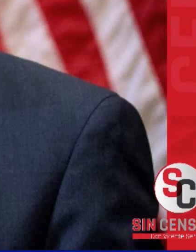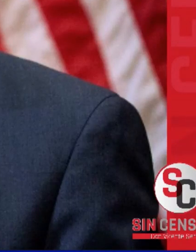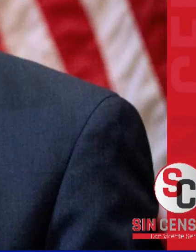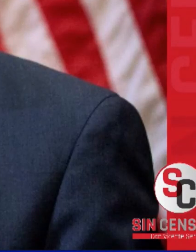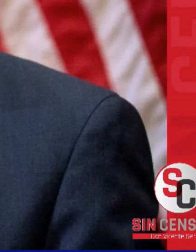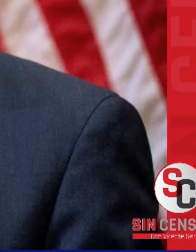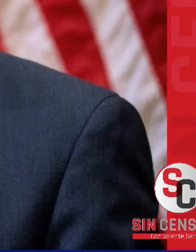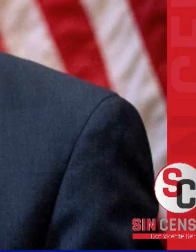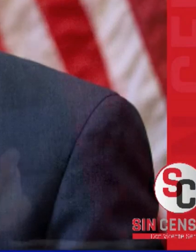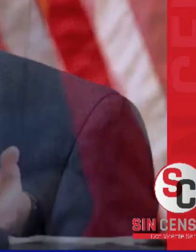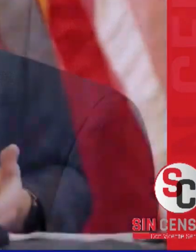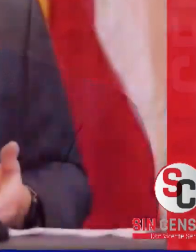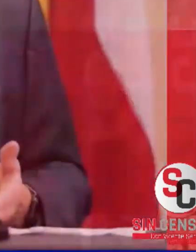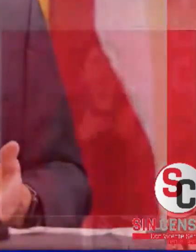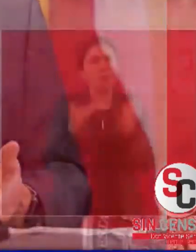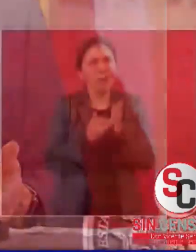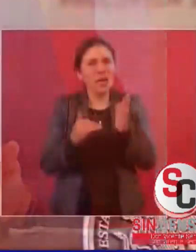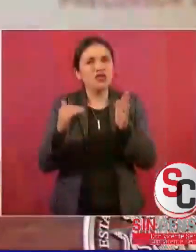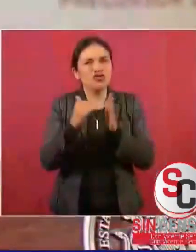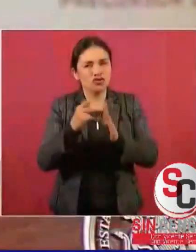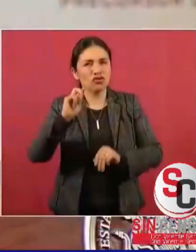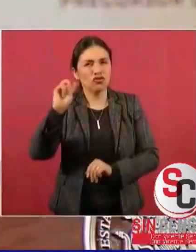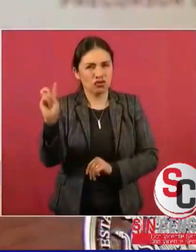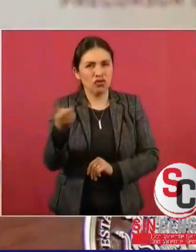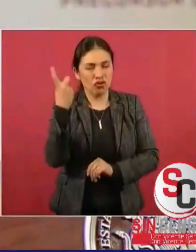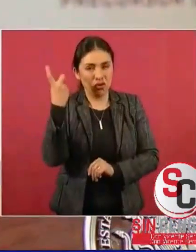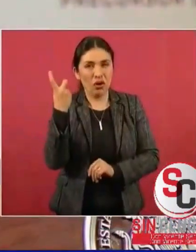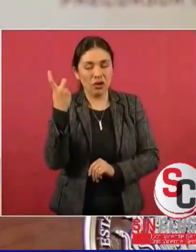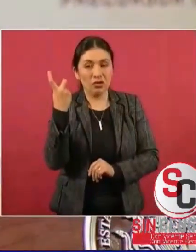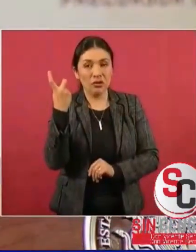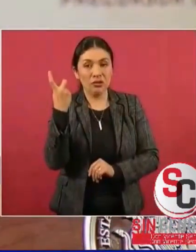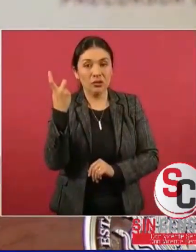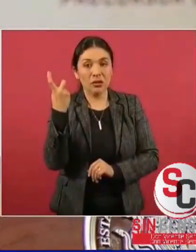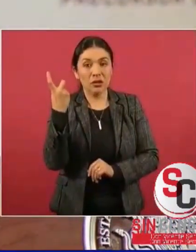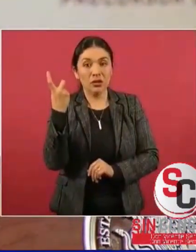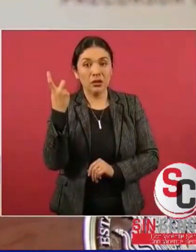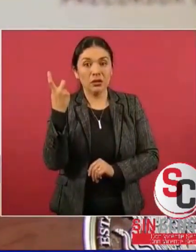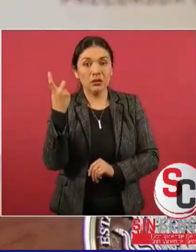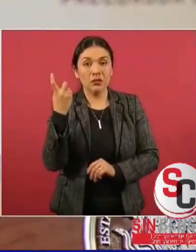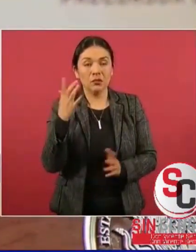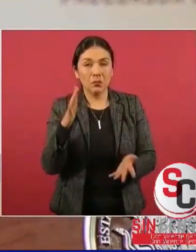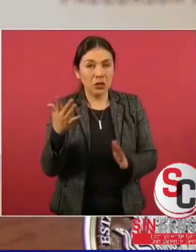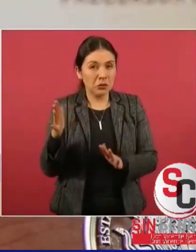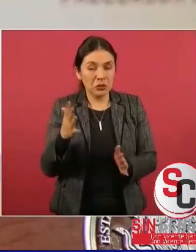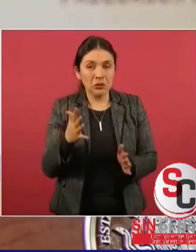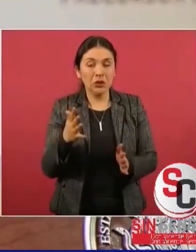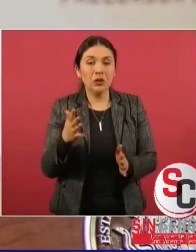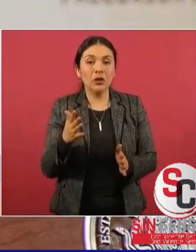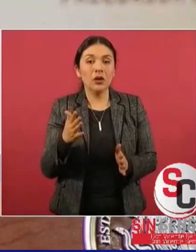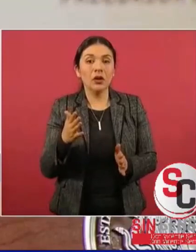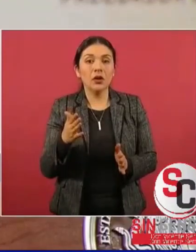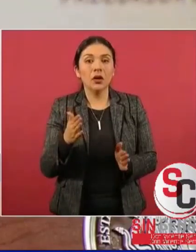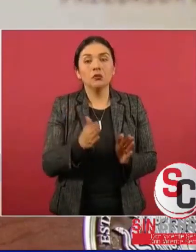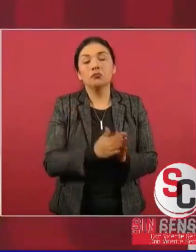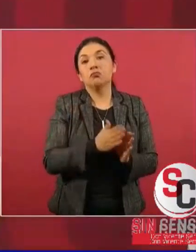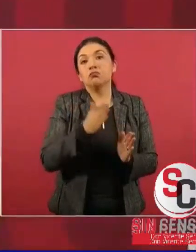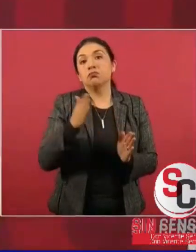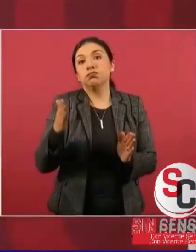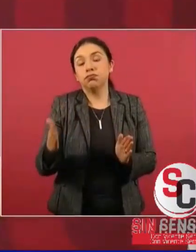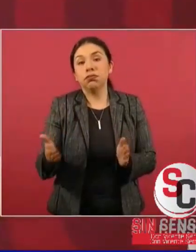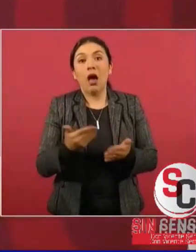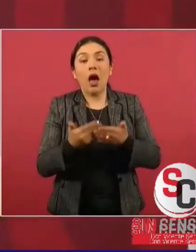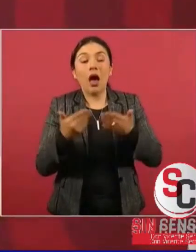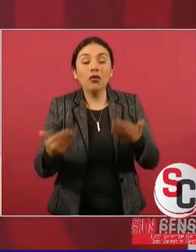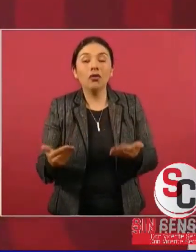decía, incluso de forma socarrona, burlona, que era un presidente ensimismado, que era un presidente que se veía al ombligo, que era